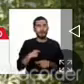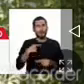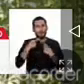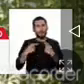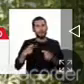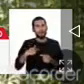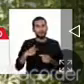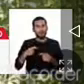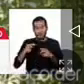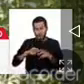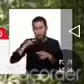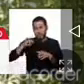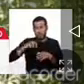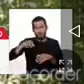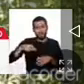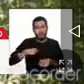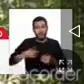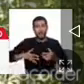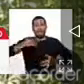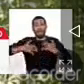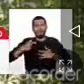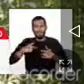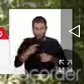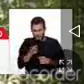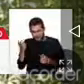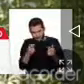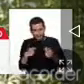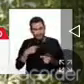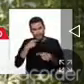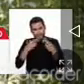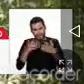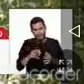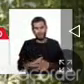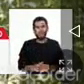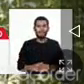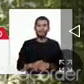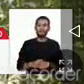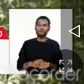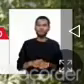de mi discurso porque luego me emociono y le voy bordando a lo que ya había escrito y medido.